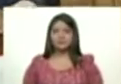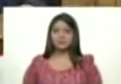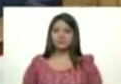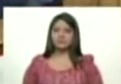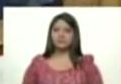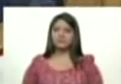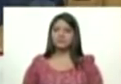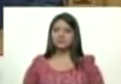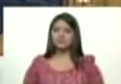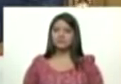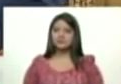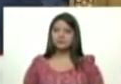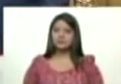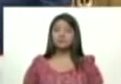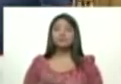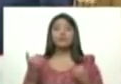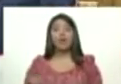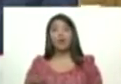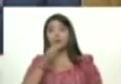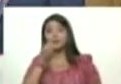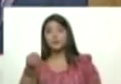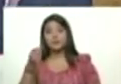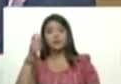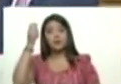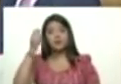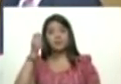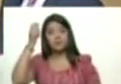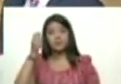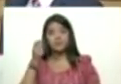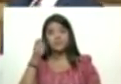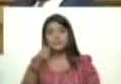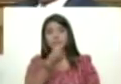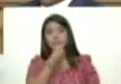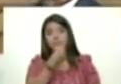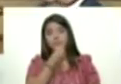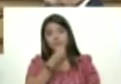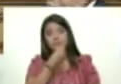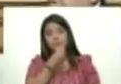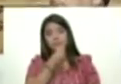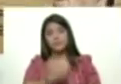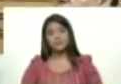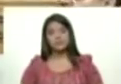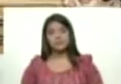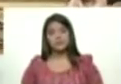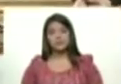Se abre el derecho de palabra. Tiene la palabra